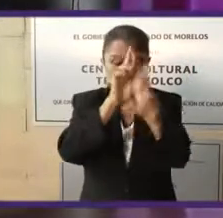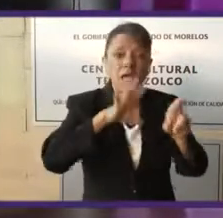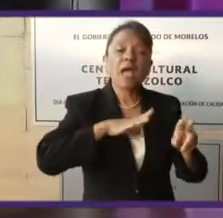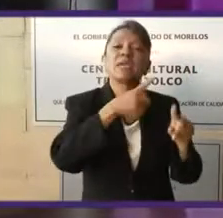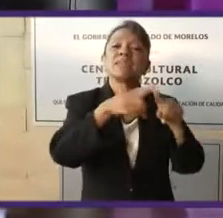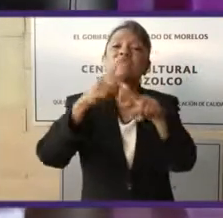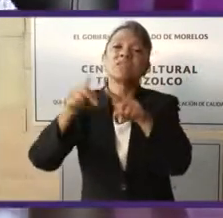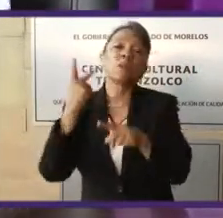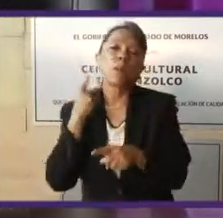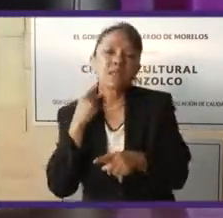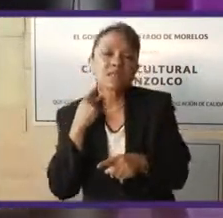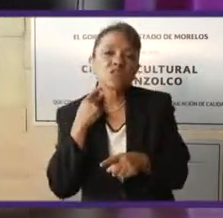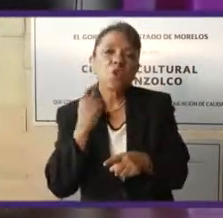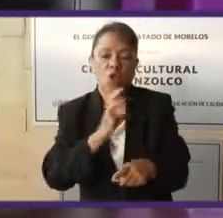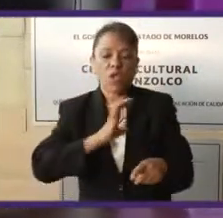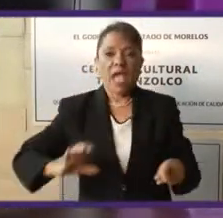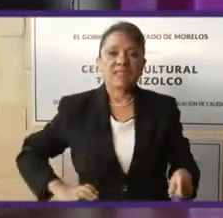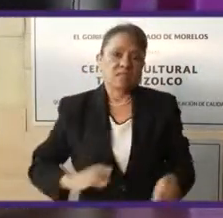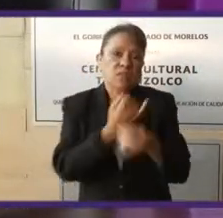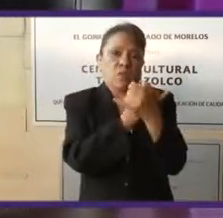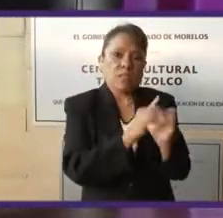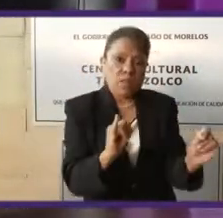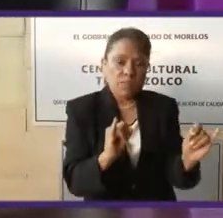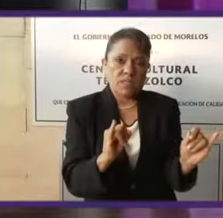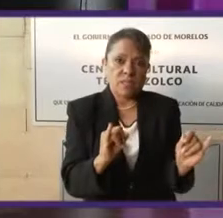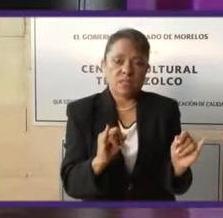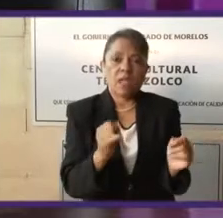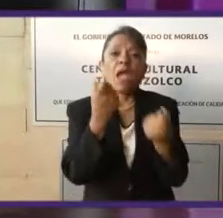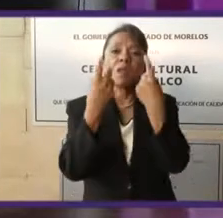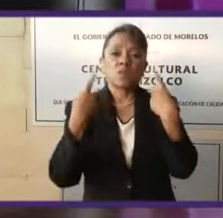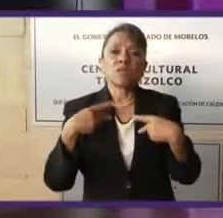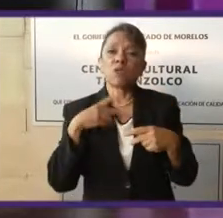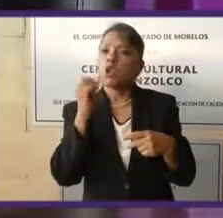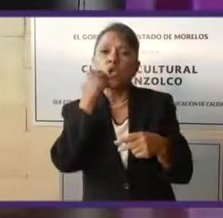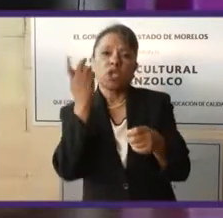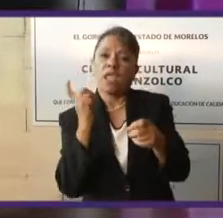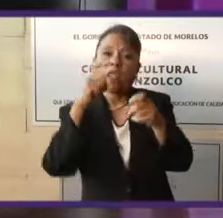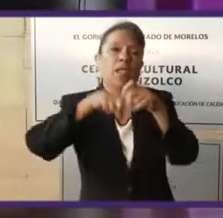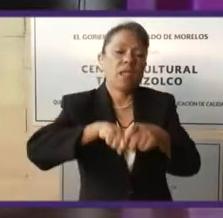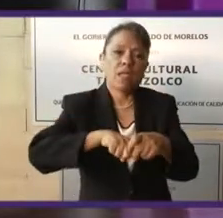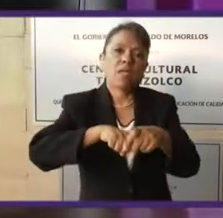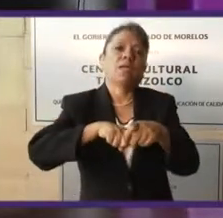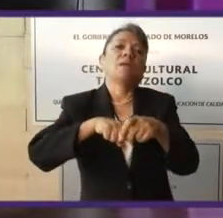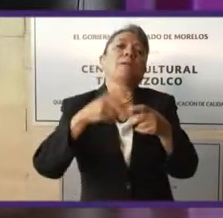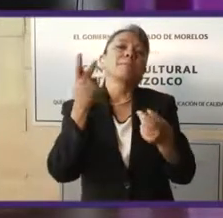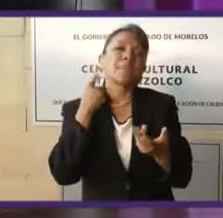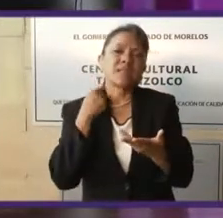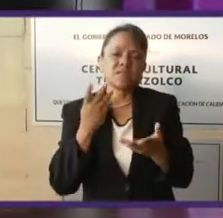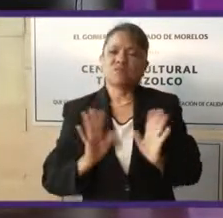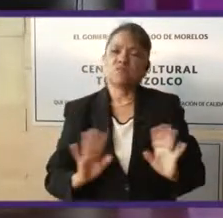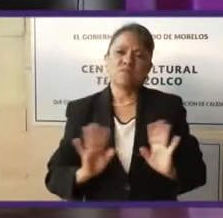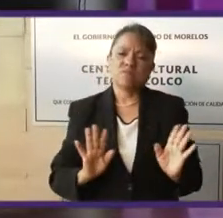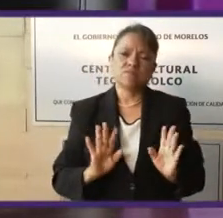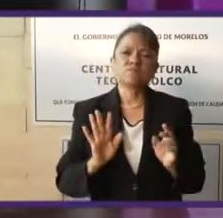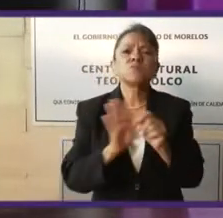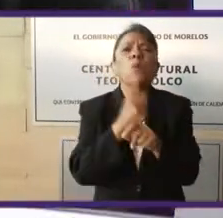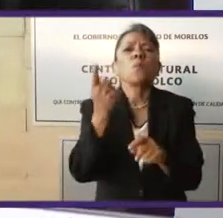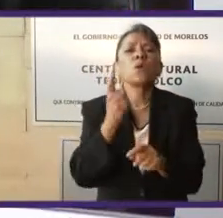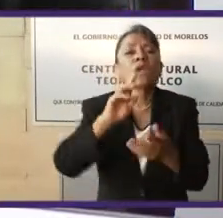candidatos independientes, hay gente que no quiere militar en ninguno. ¿Por qué tenemos que volver a la idea del pensamiento único?